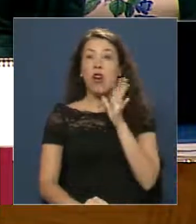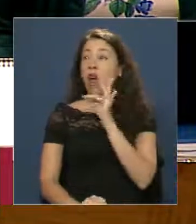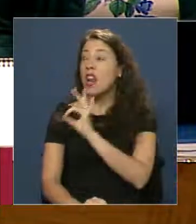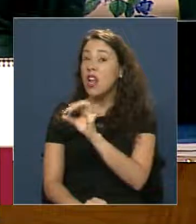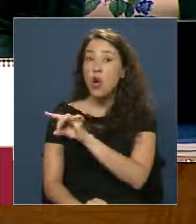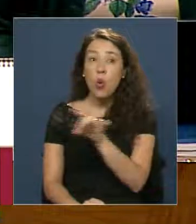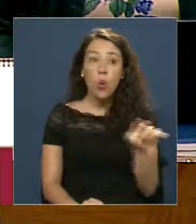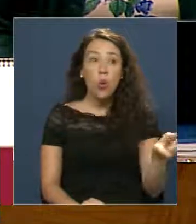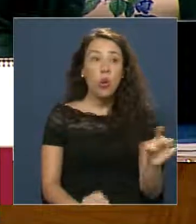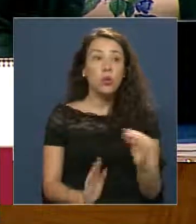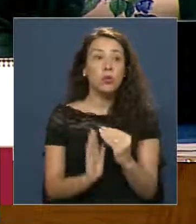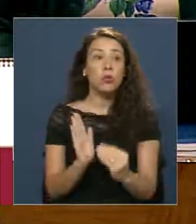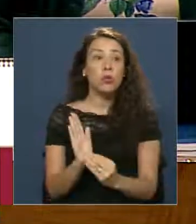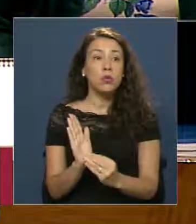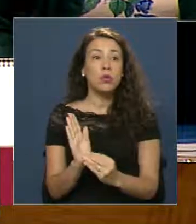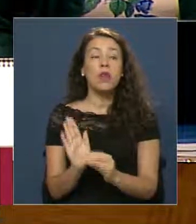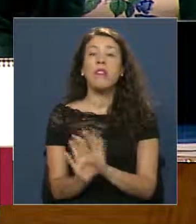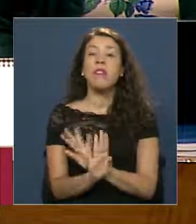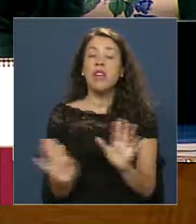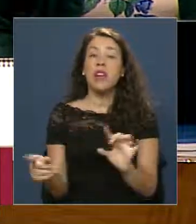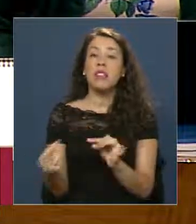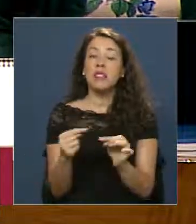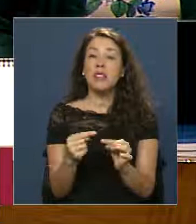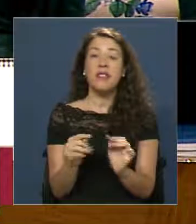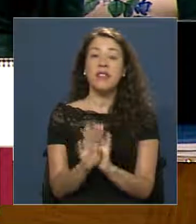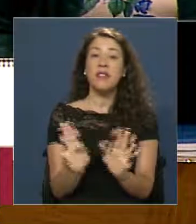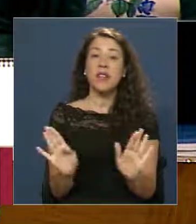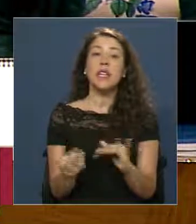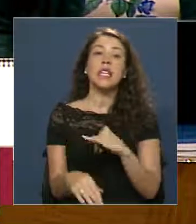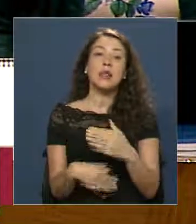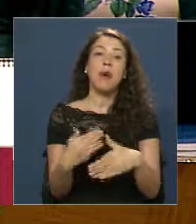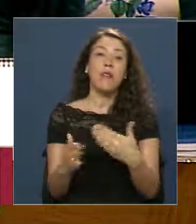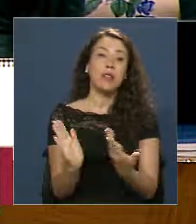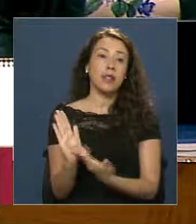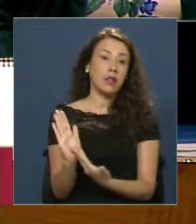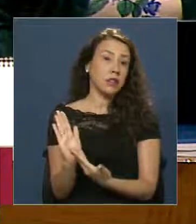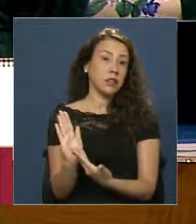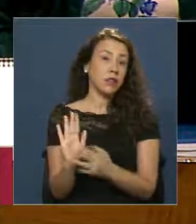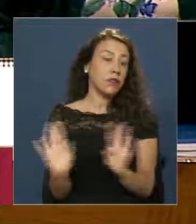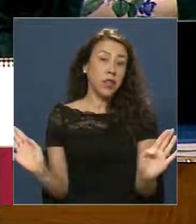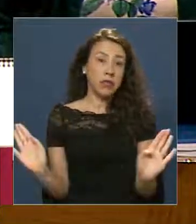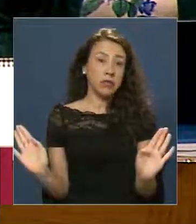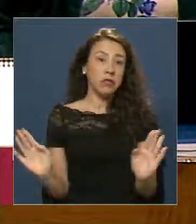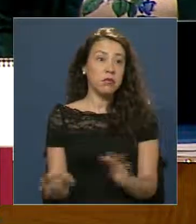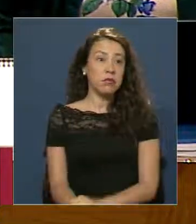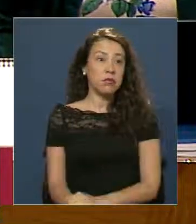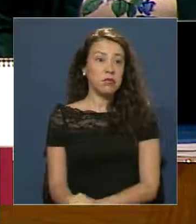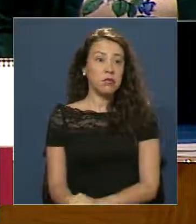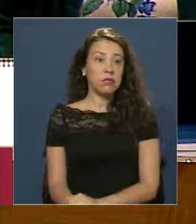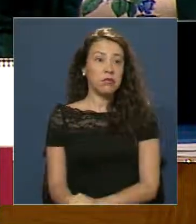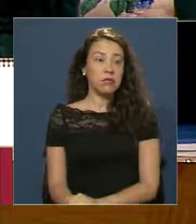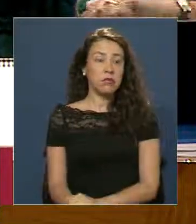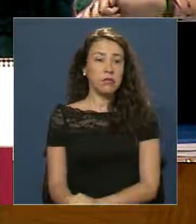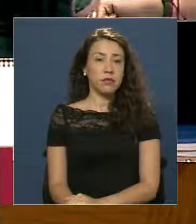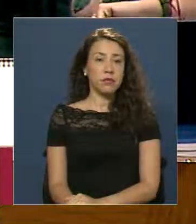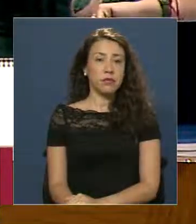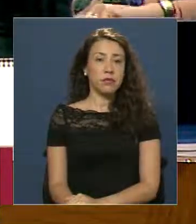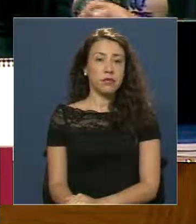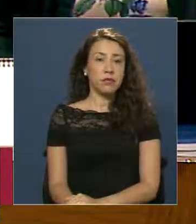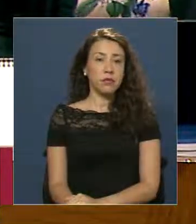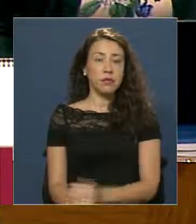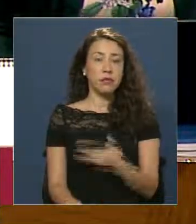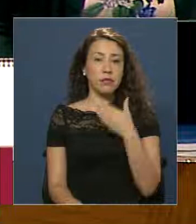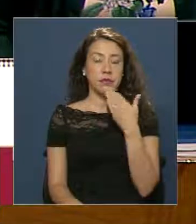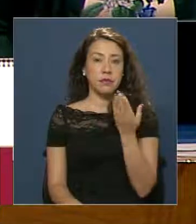otro diputado inscrito, cerrado el debate y seguimos con este fin de la historia, continuamos y entonces le voy a ofrecer